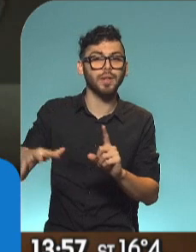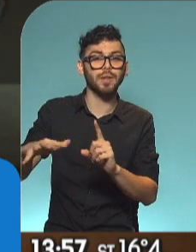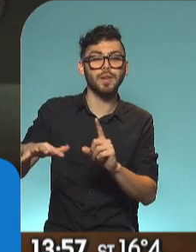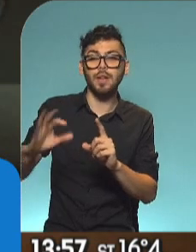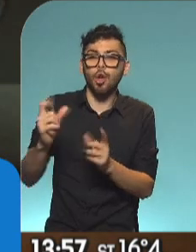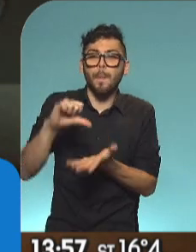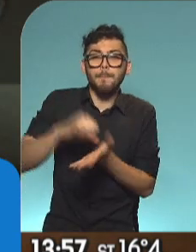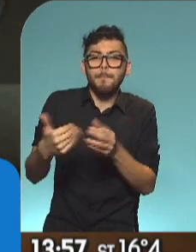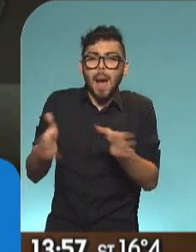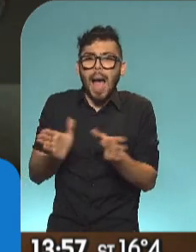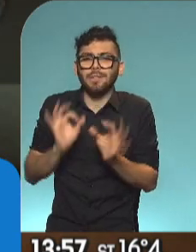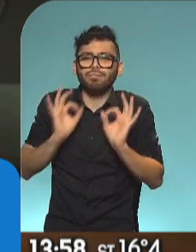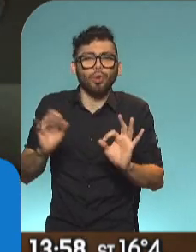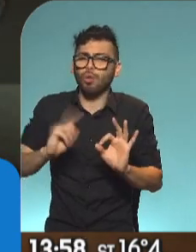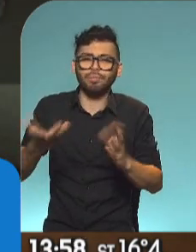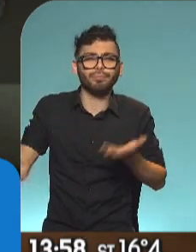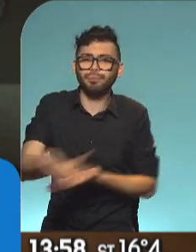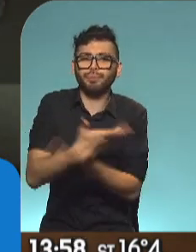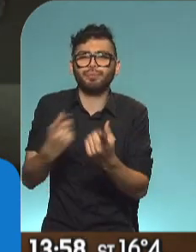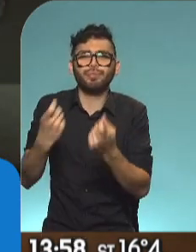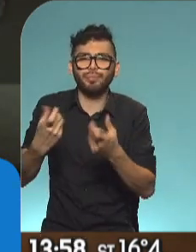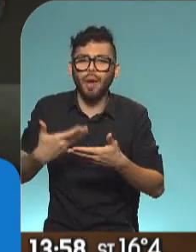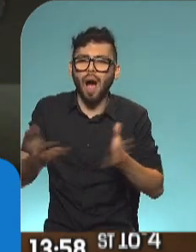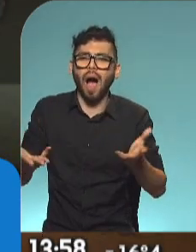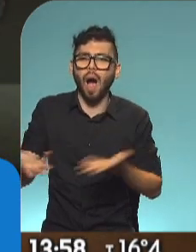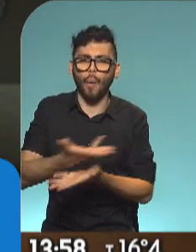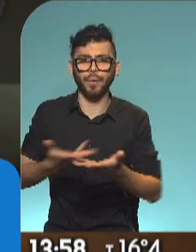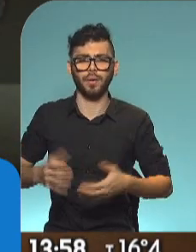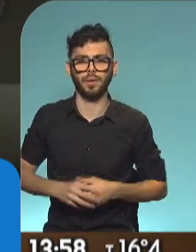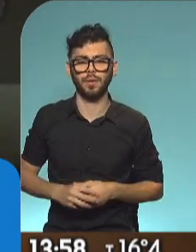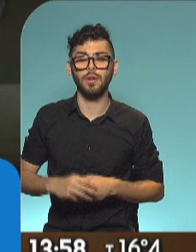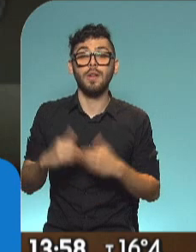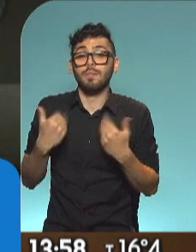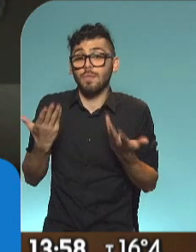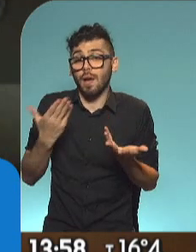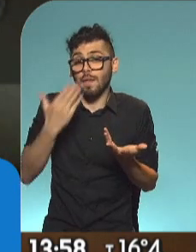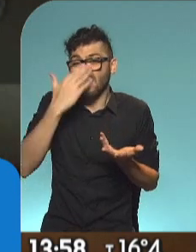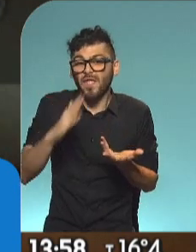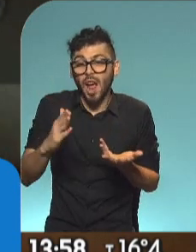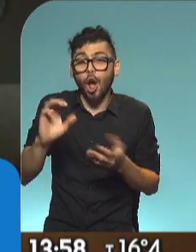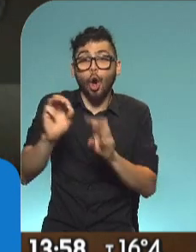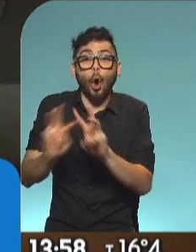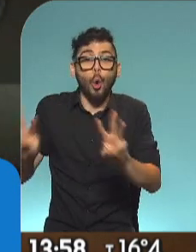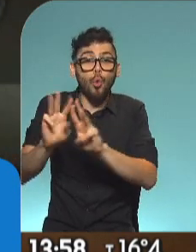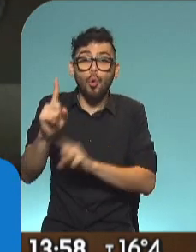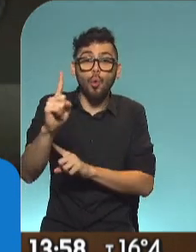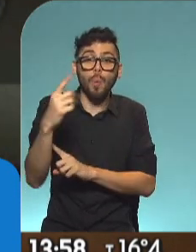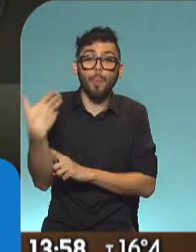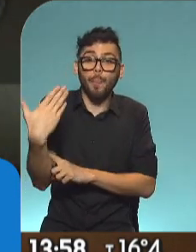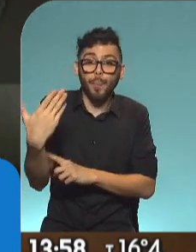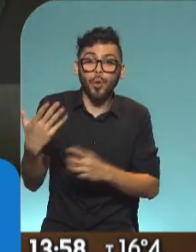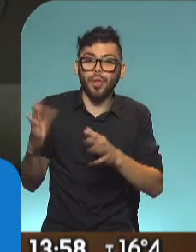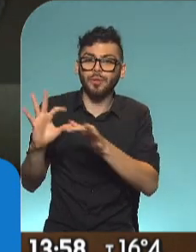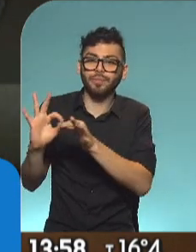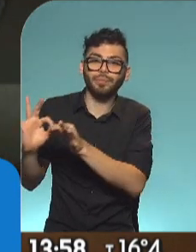und auf allen Ebenen Verständigung und Zusammenarbeit erfordern. Die Vereinten Nationen können letztlich nur so gut sein, wie ihre Mitglieder